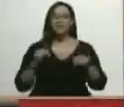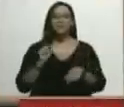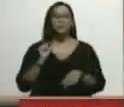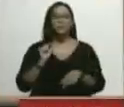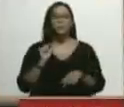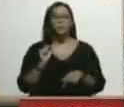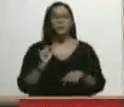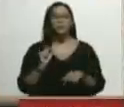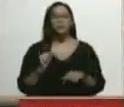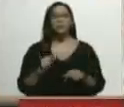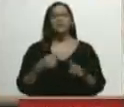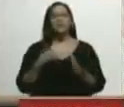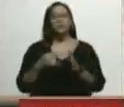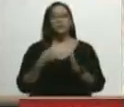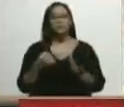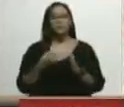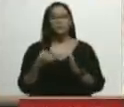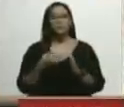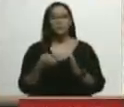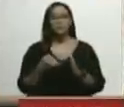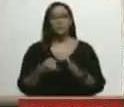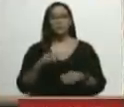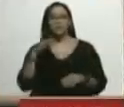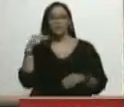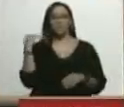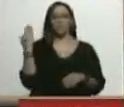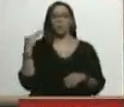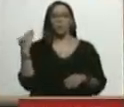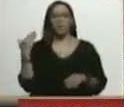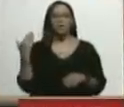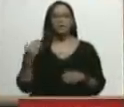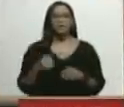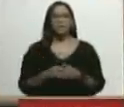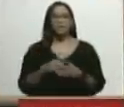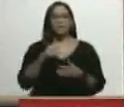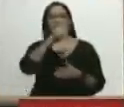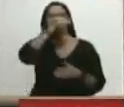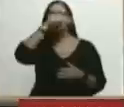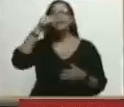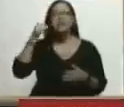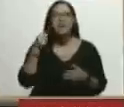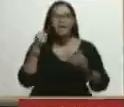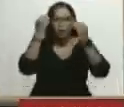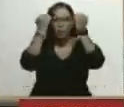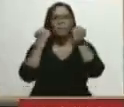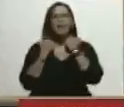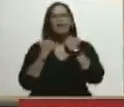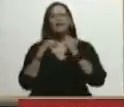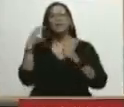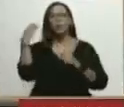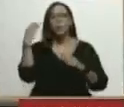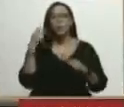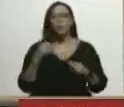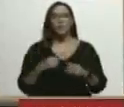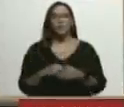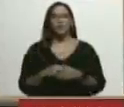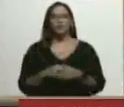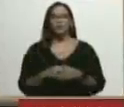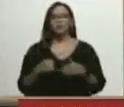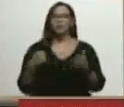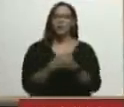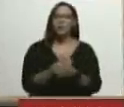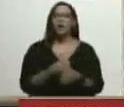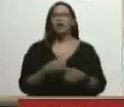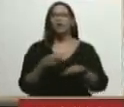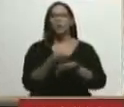las instituciones de la burguesía narcoparaca de Colombia de dar un golpe de estado el presidente